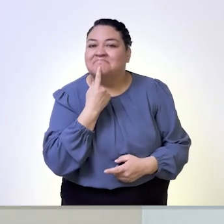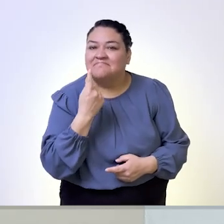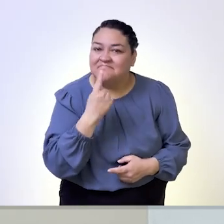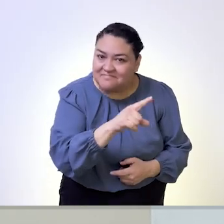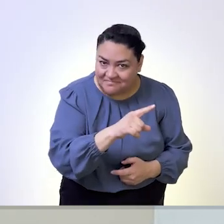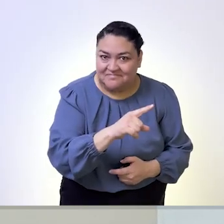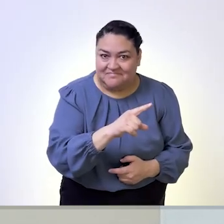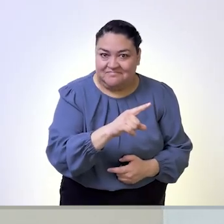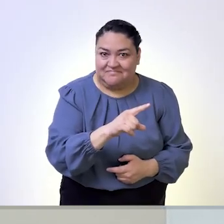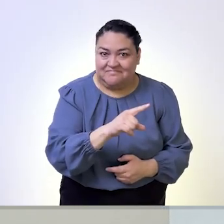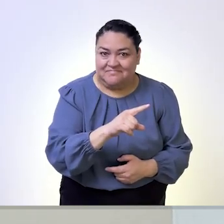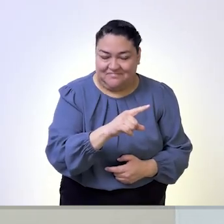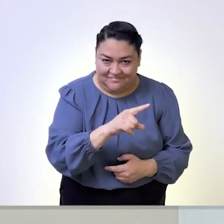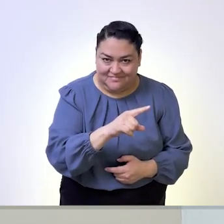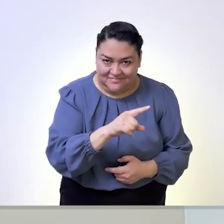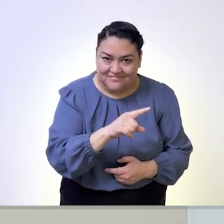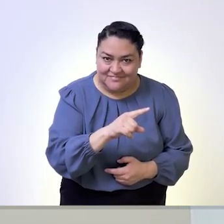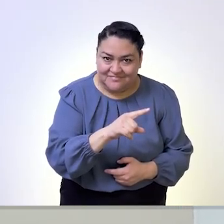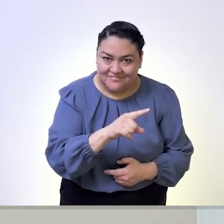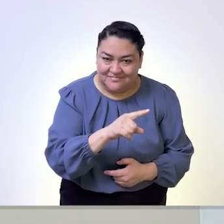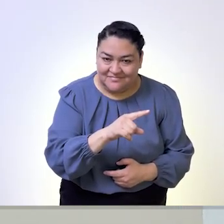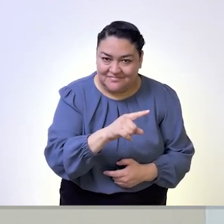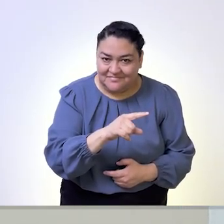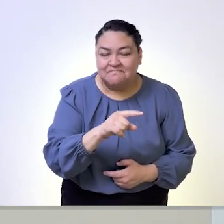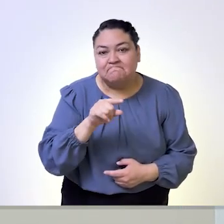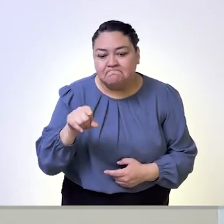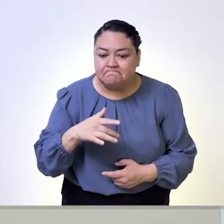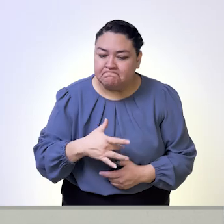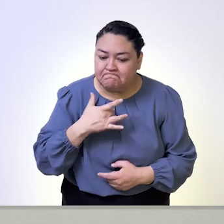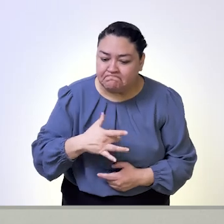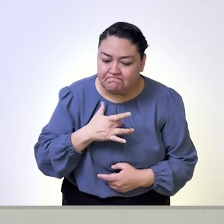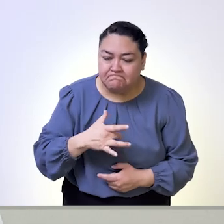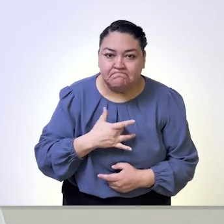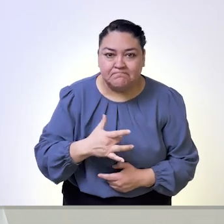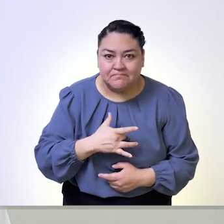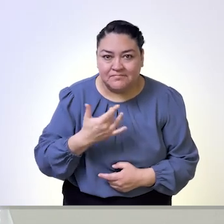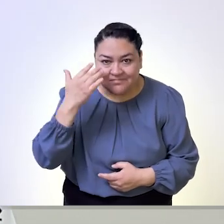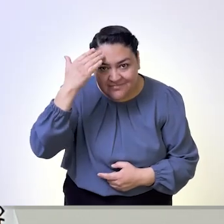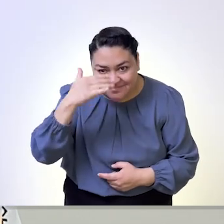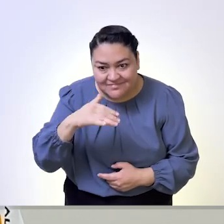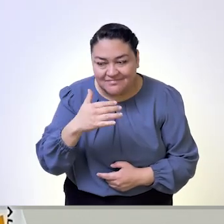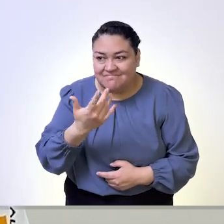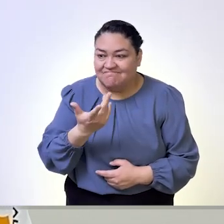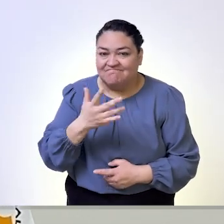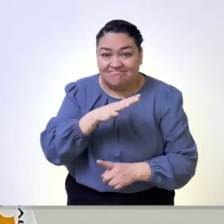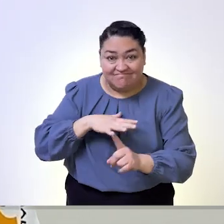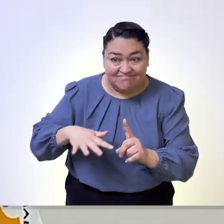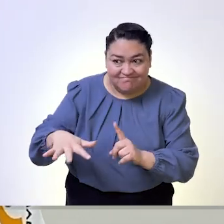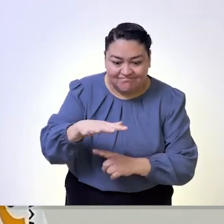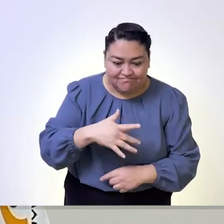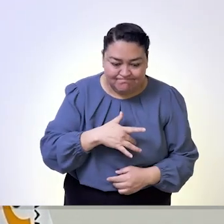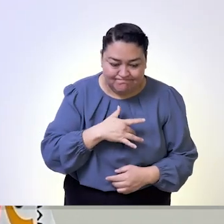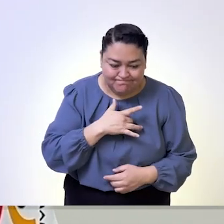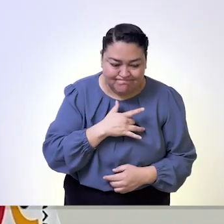un momento, es cómo ha sido este proceso de evolución, y justo me parece que nos encontramos en un